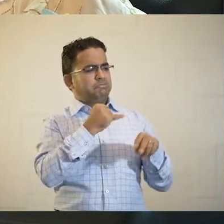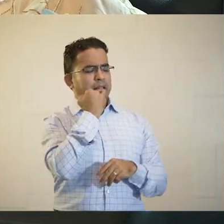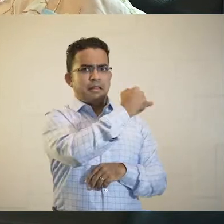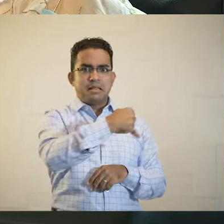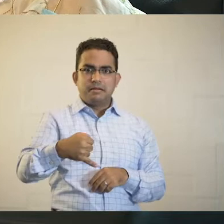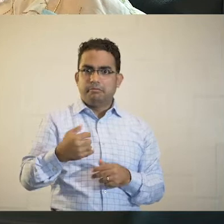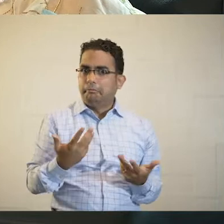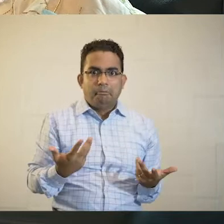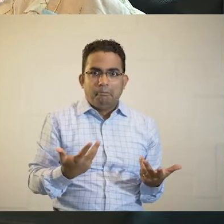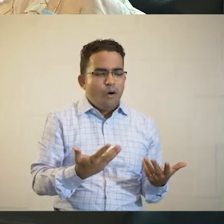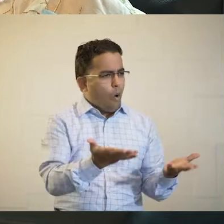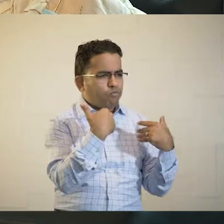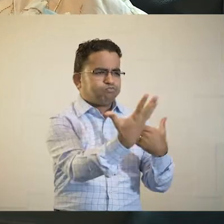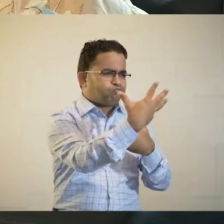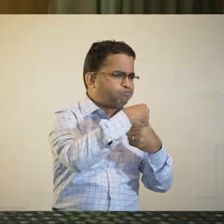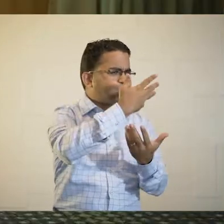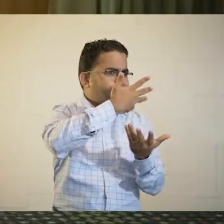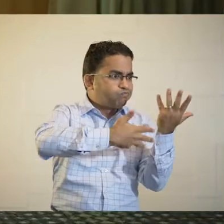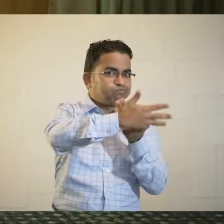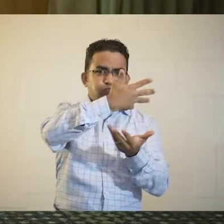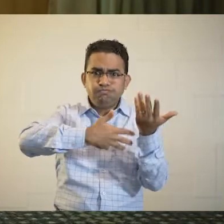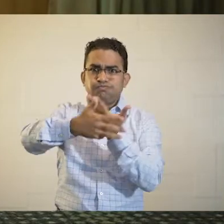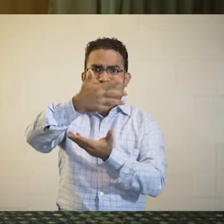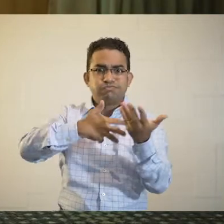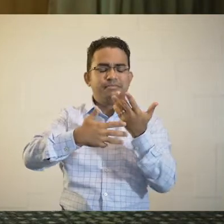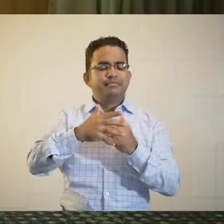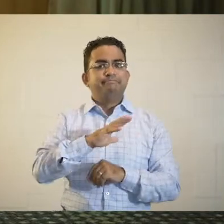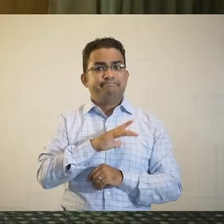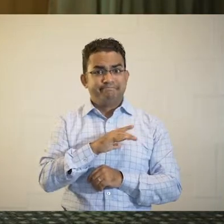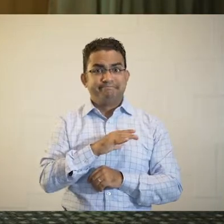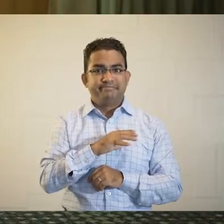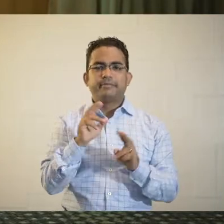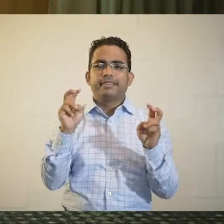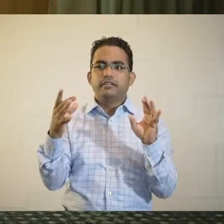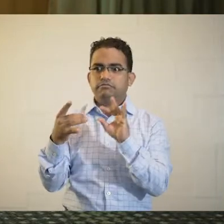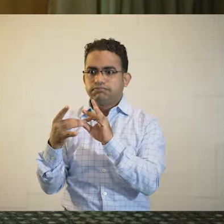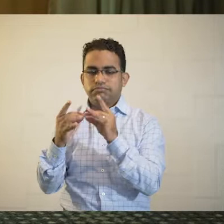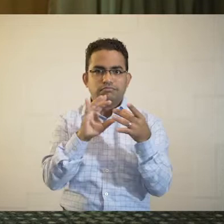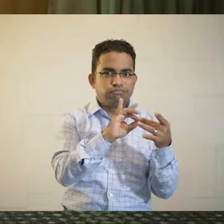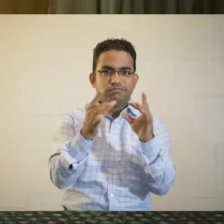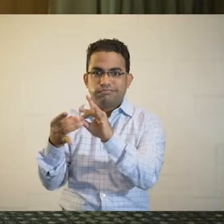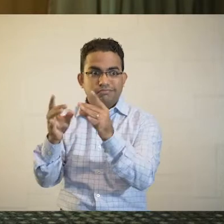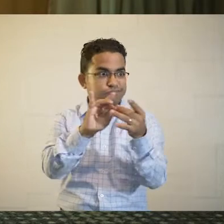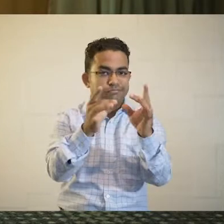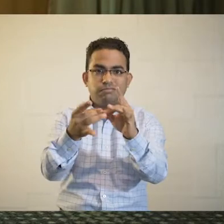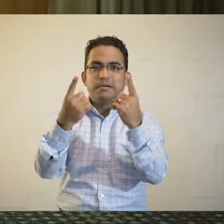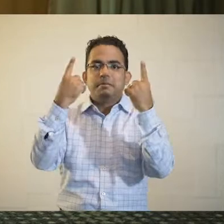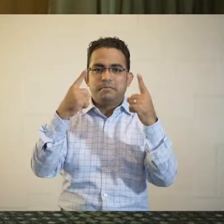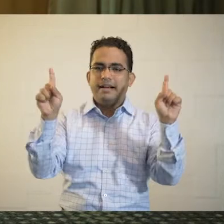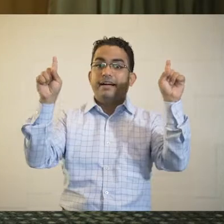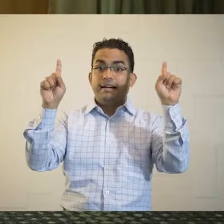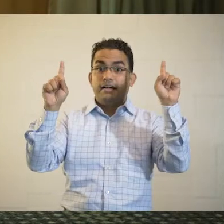estigma integrarlos. Y una filigrana interminable tejió un enorme abrigo